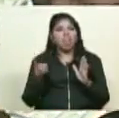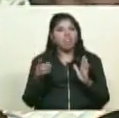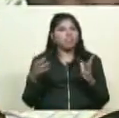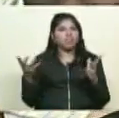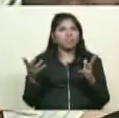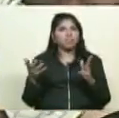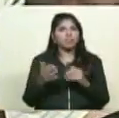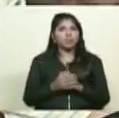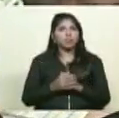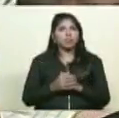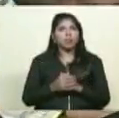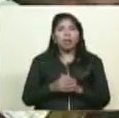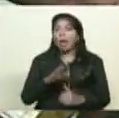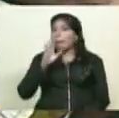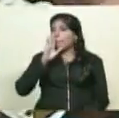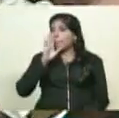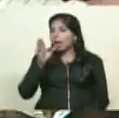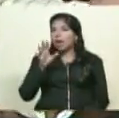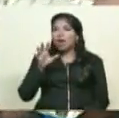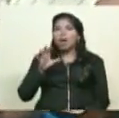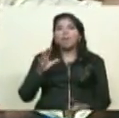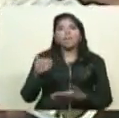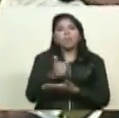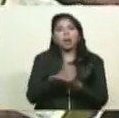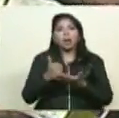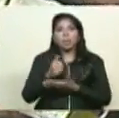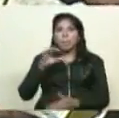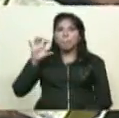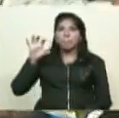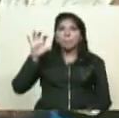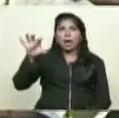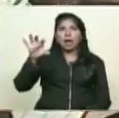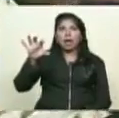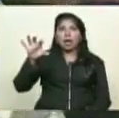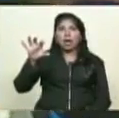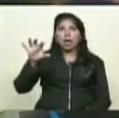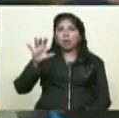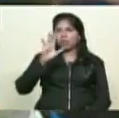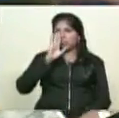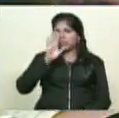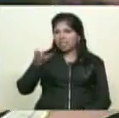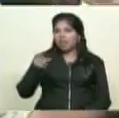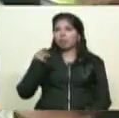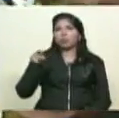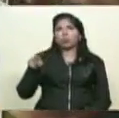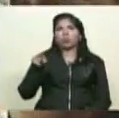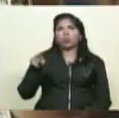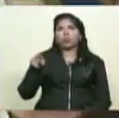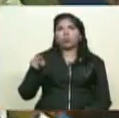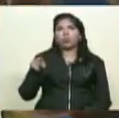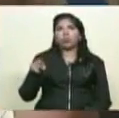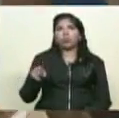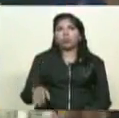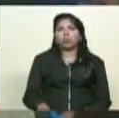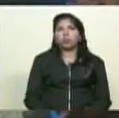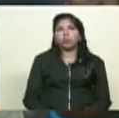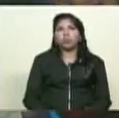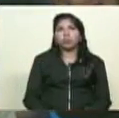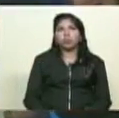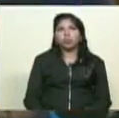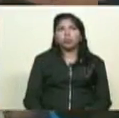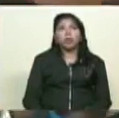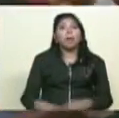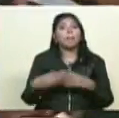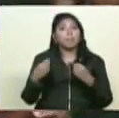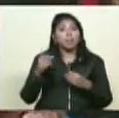a la red de farmacias, Farmapatria, para que llegue el medicamento más rápido y funcione mejor el 0800